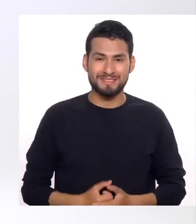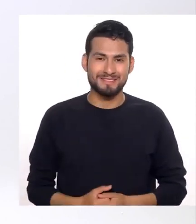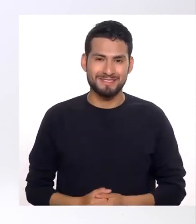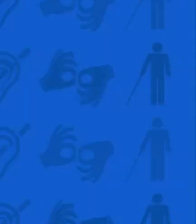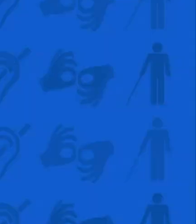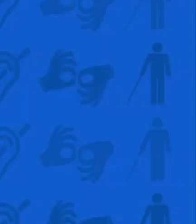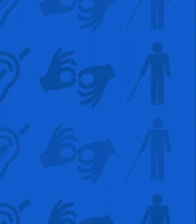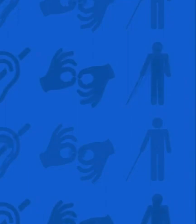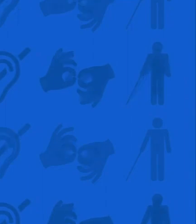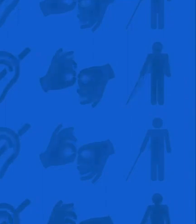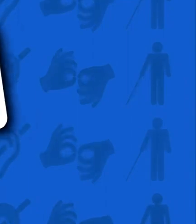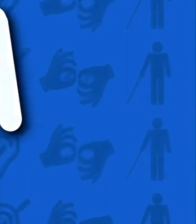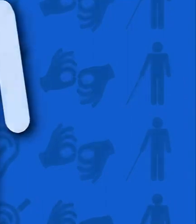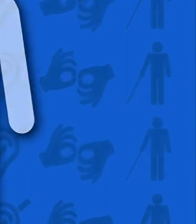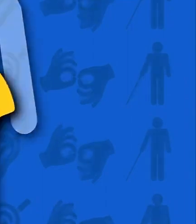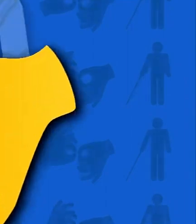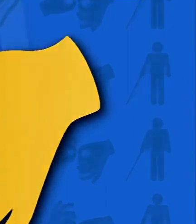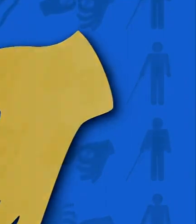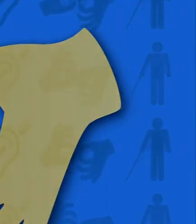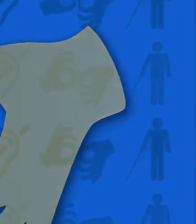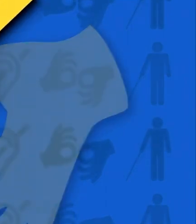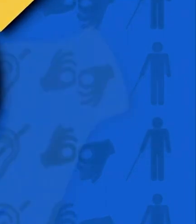nota.